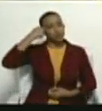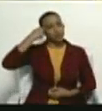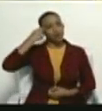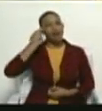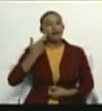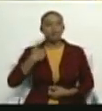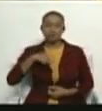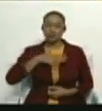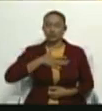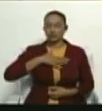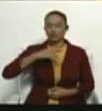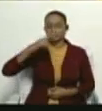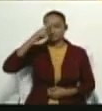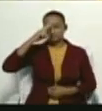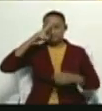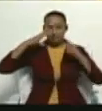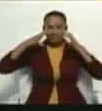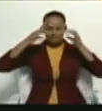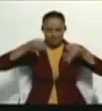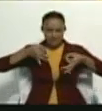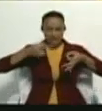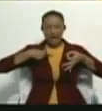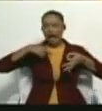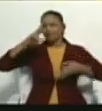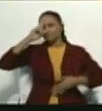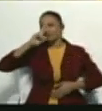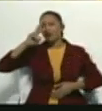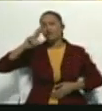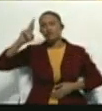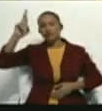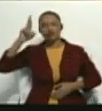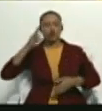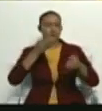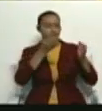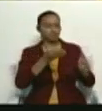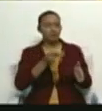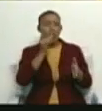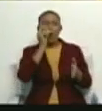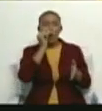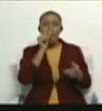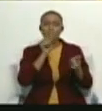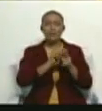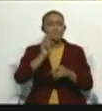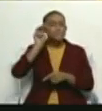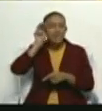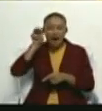aprovecha para pensar a este maestro de escuela, maestro tenía que ser,